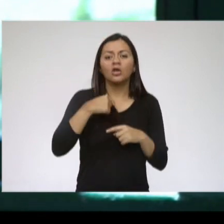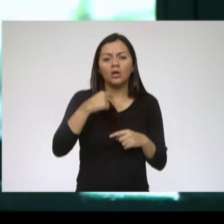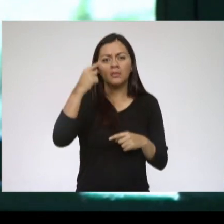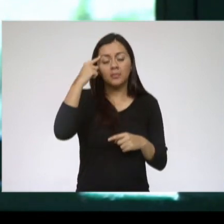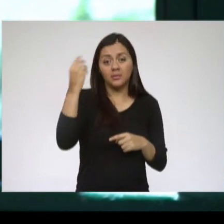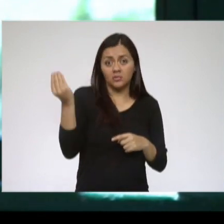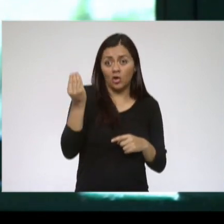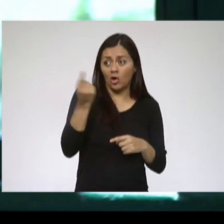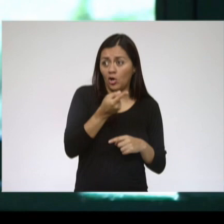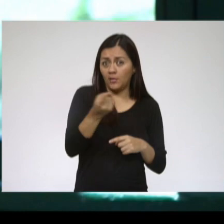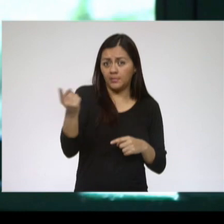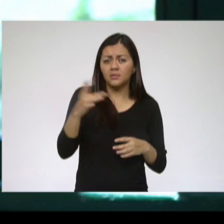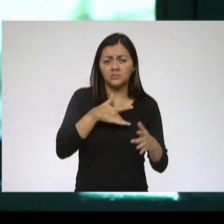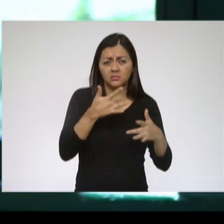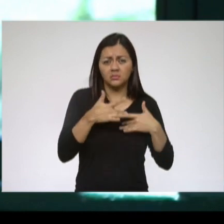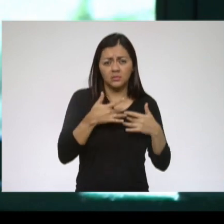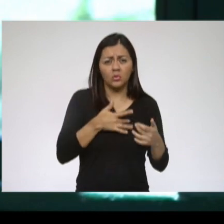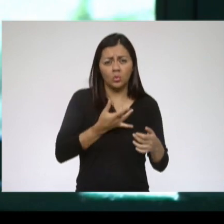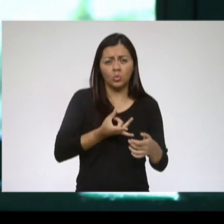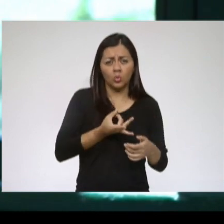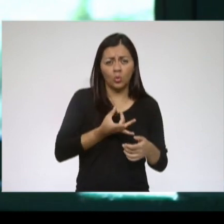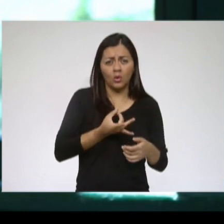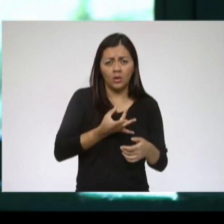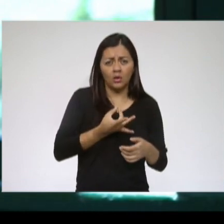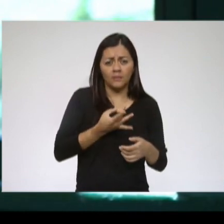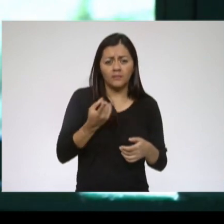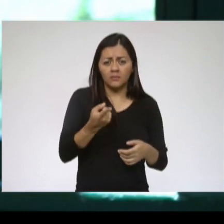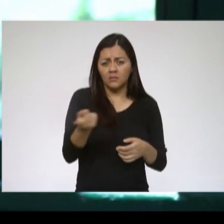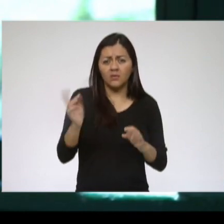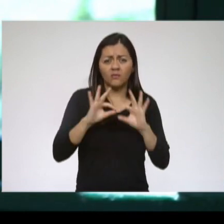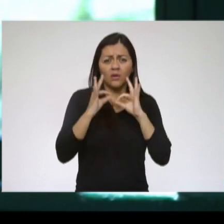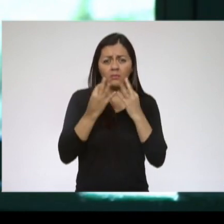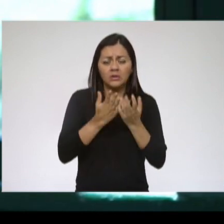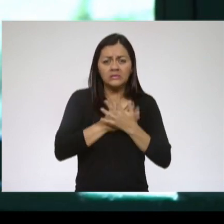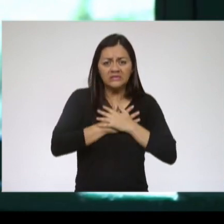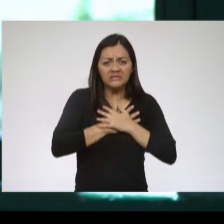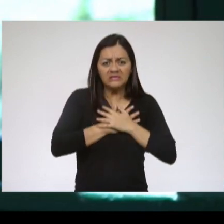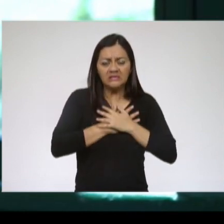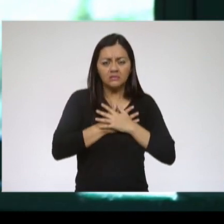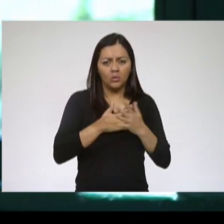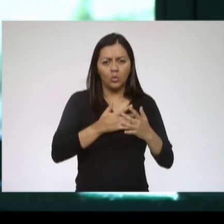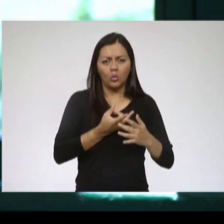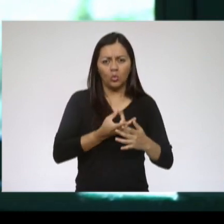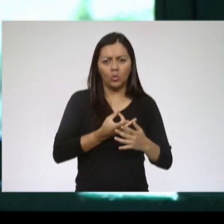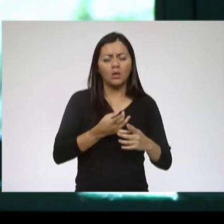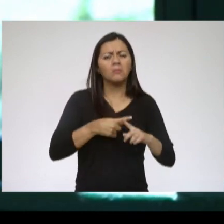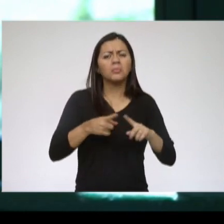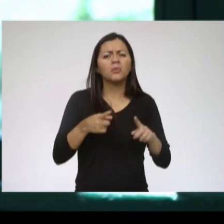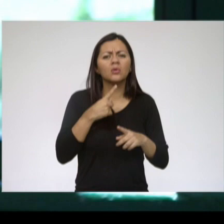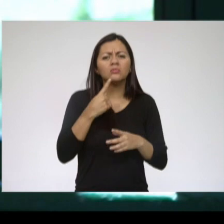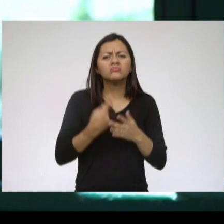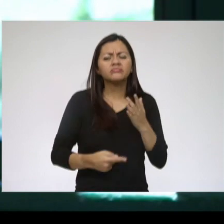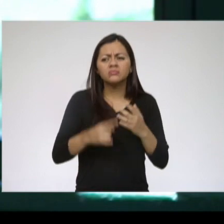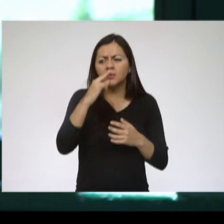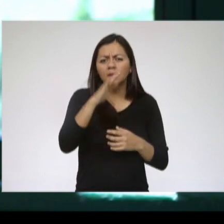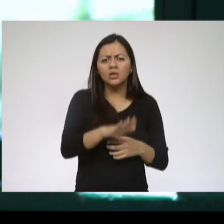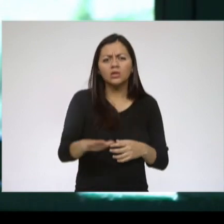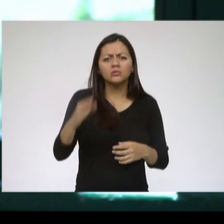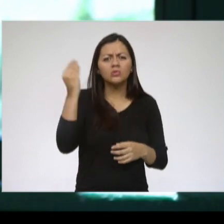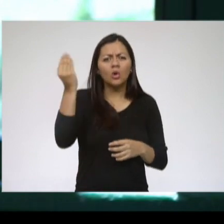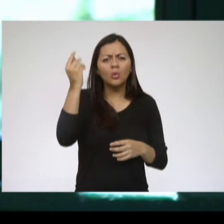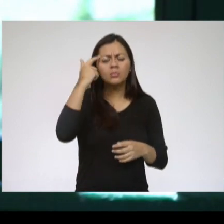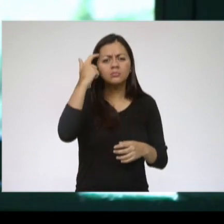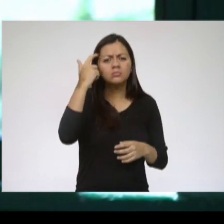siente dolor, el niño también siente dolor, la propia familia siente dolor. Entonces, ¿qué sucede con esos niños y esos